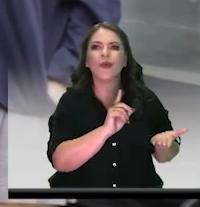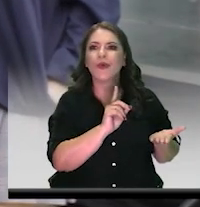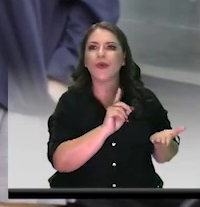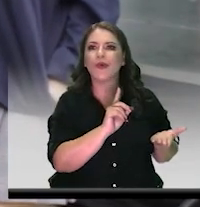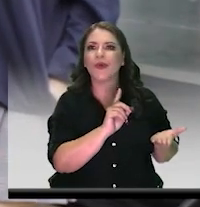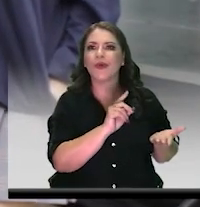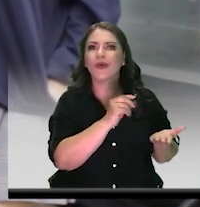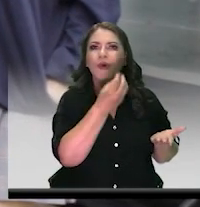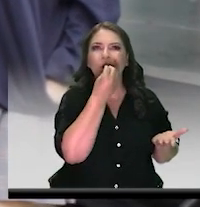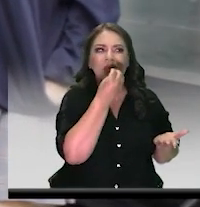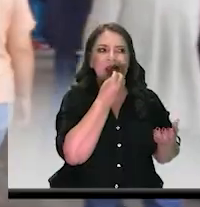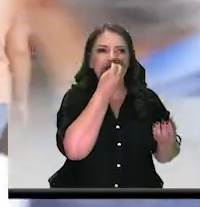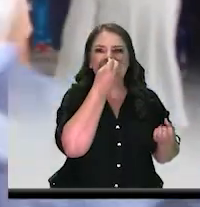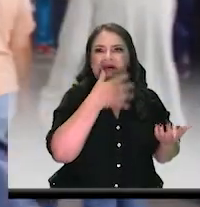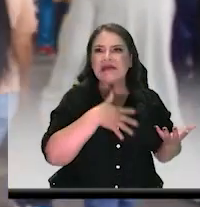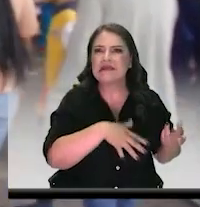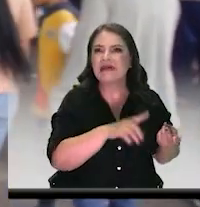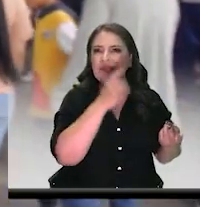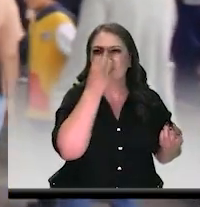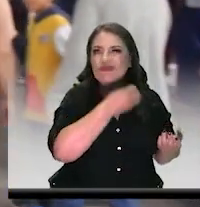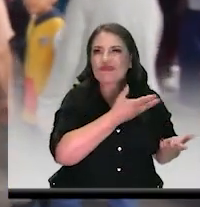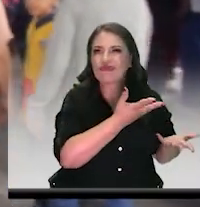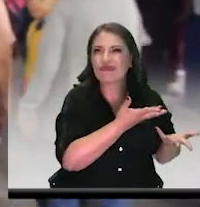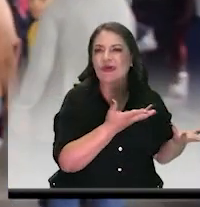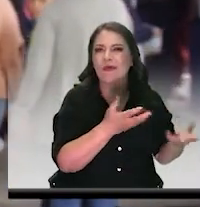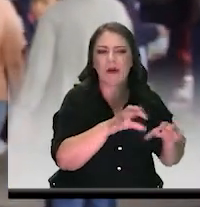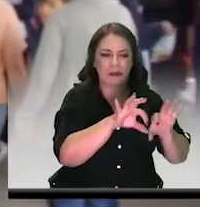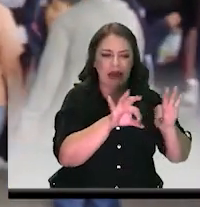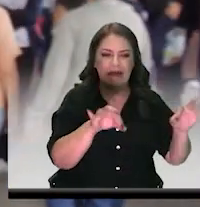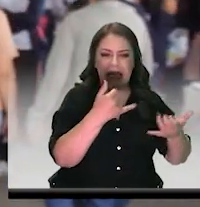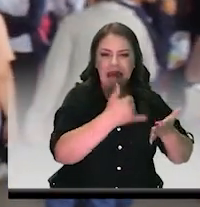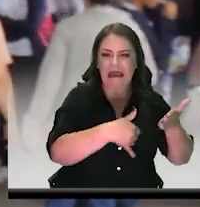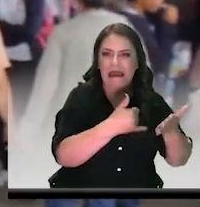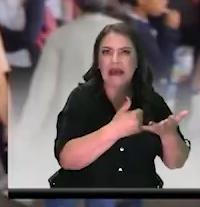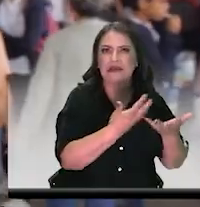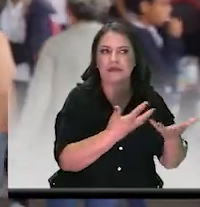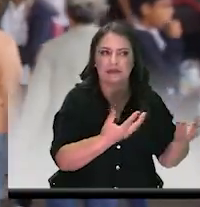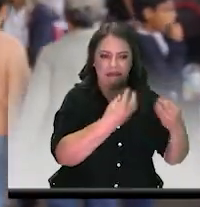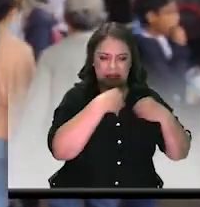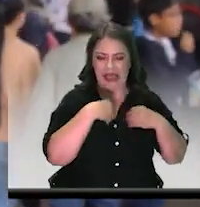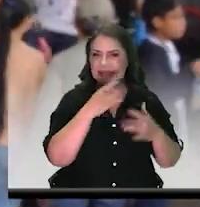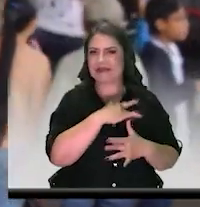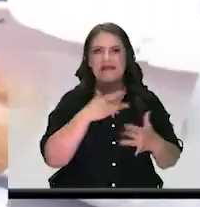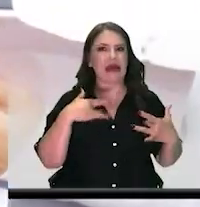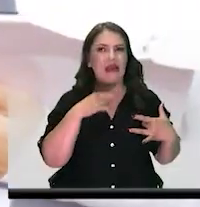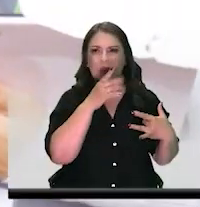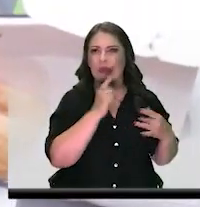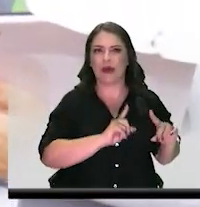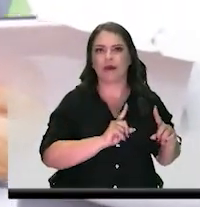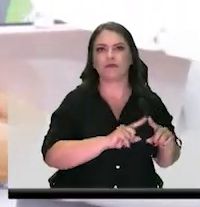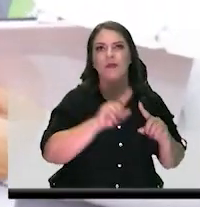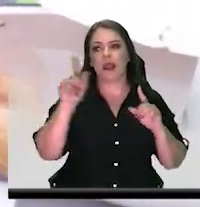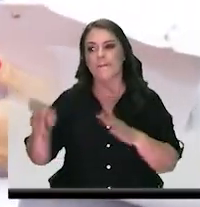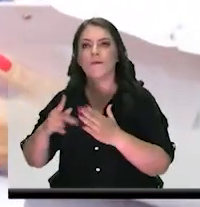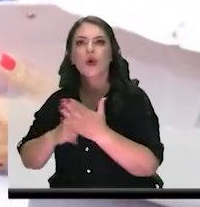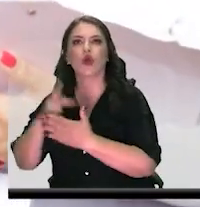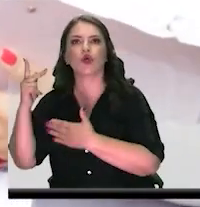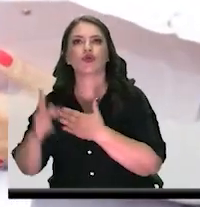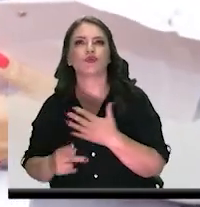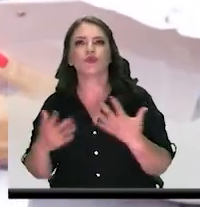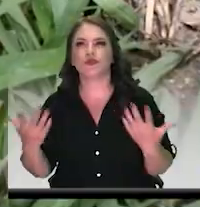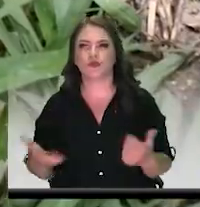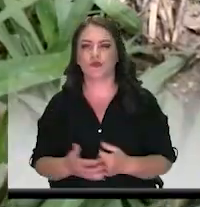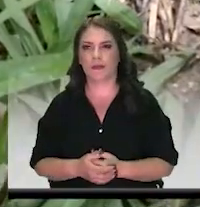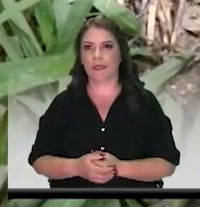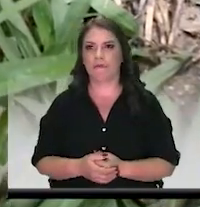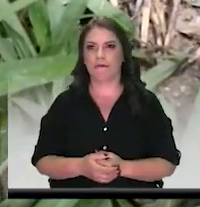comidas chatarras, palitos de queso, comidas que no aportan nada. El proyecto lo estructuramos de una